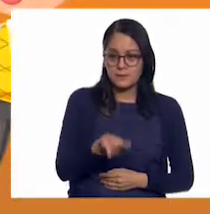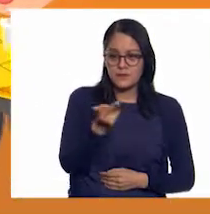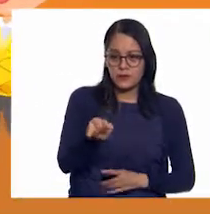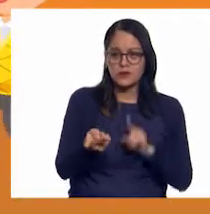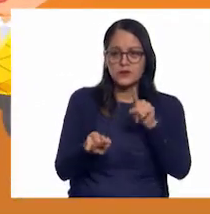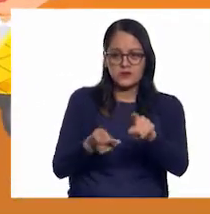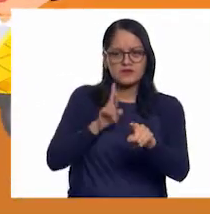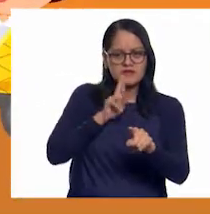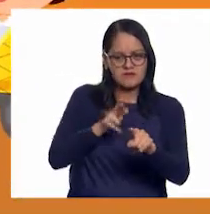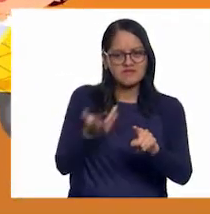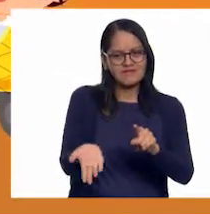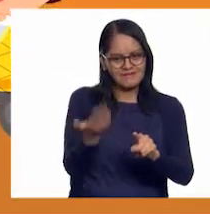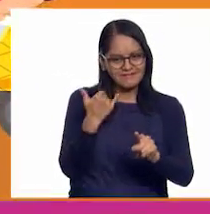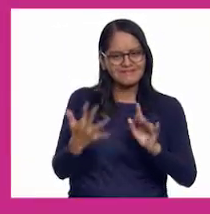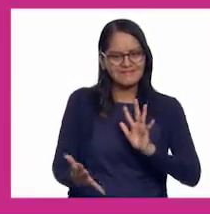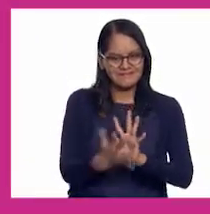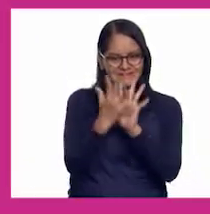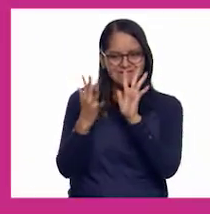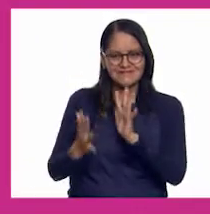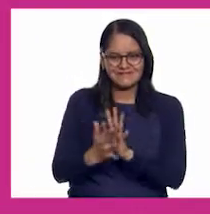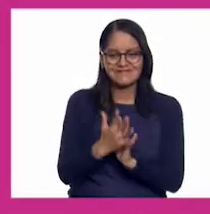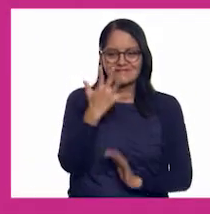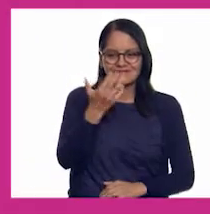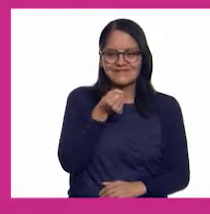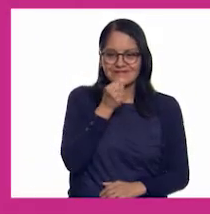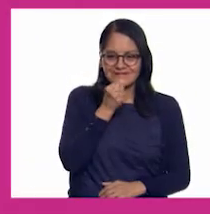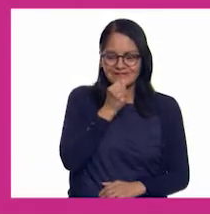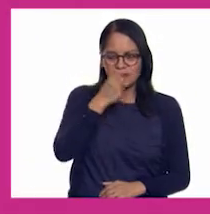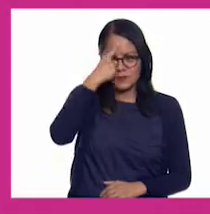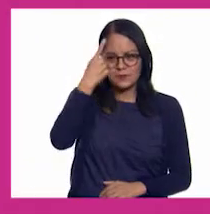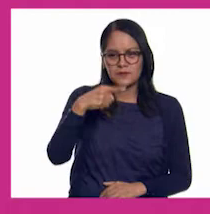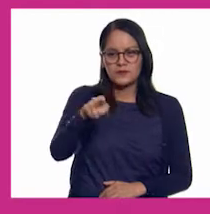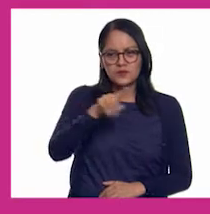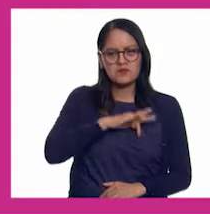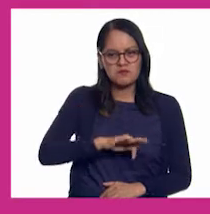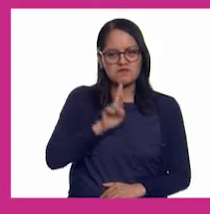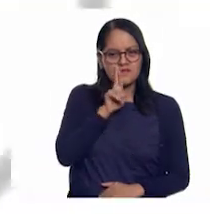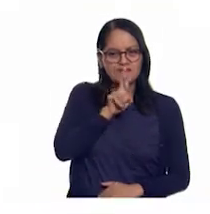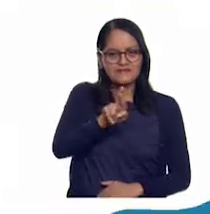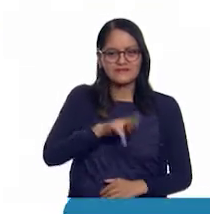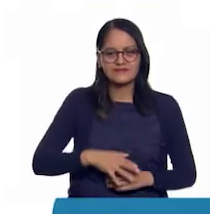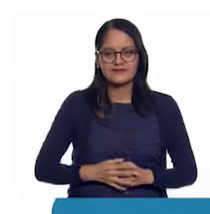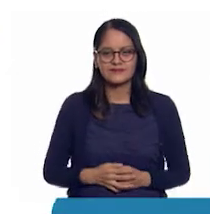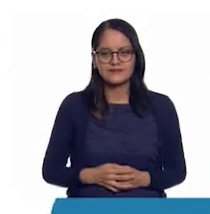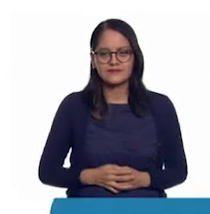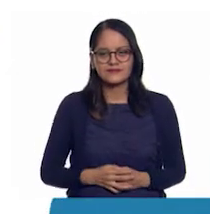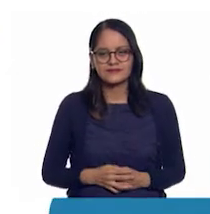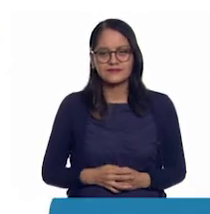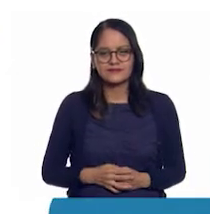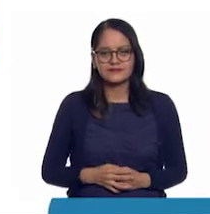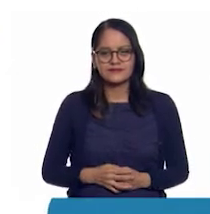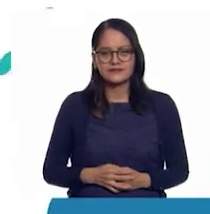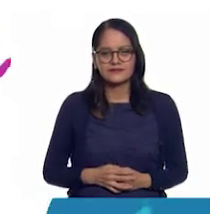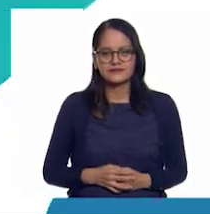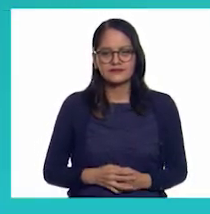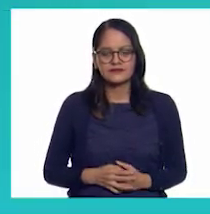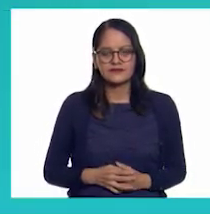la pregunta, ven a participar. Hay 5 segundos, vamos a contestar.